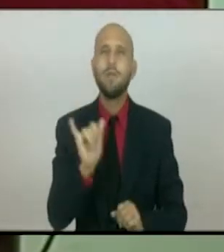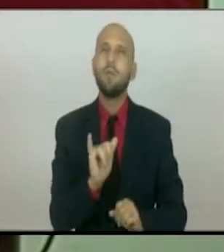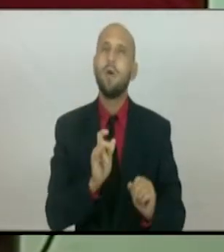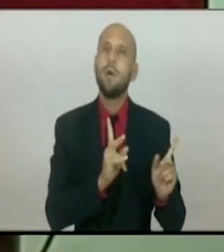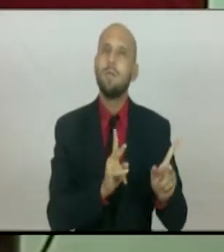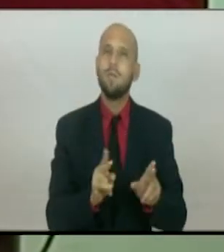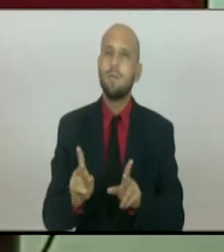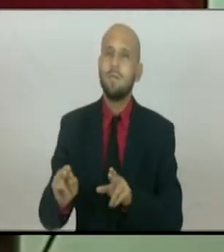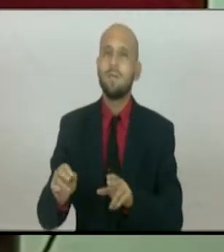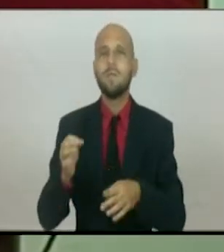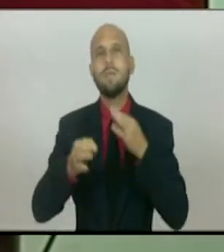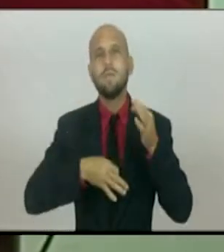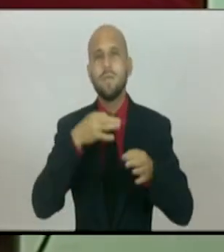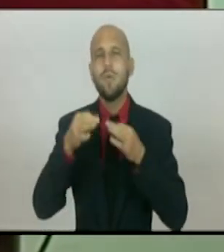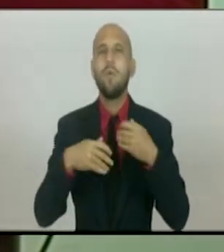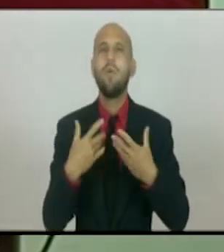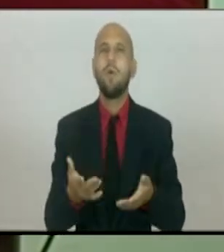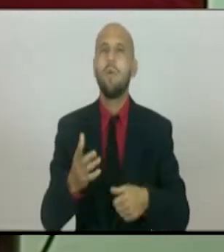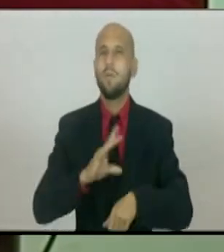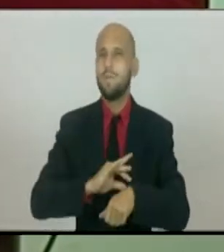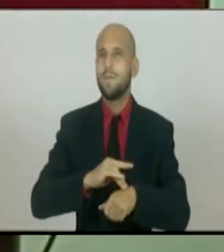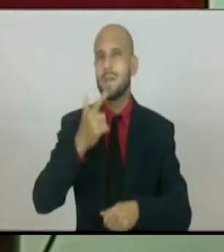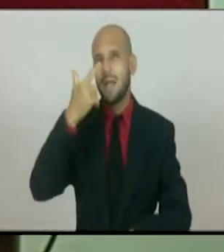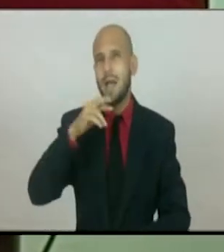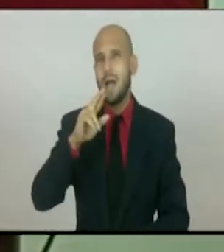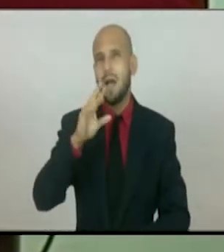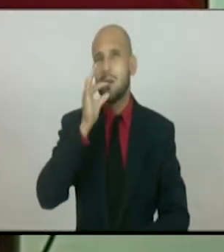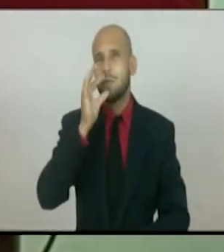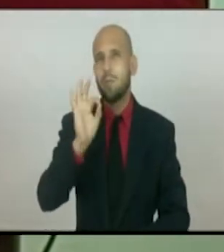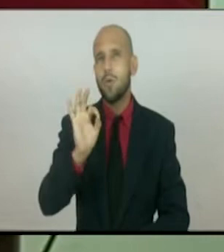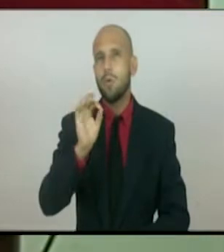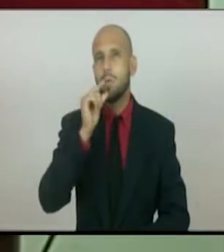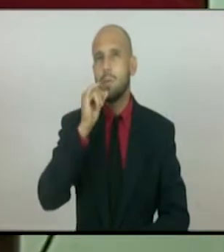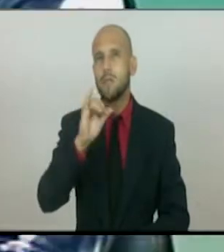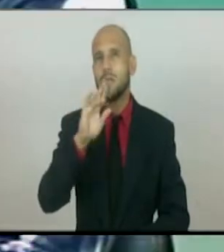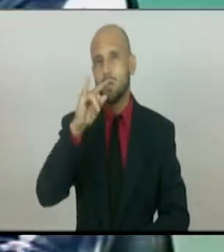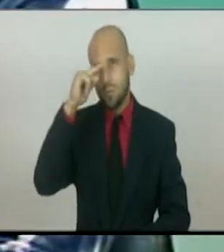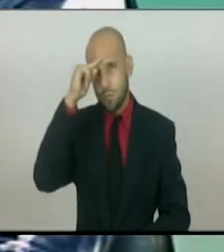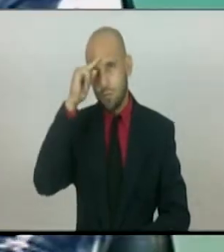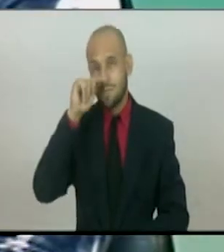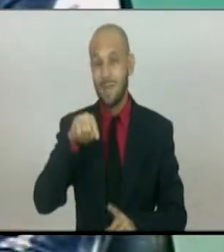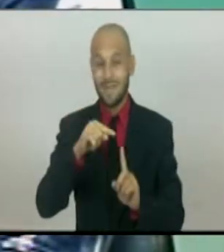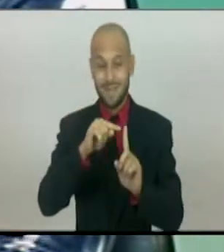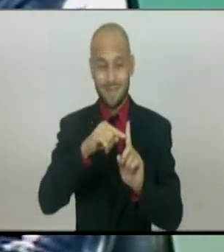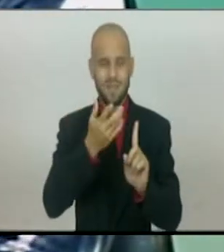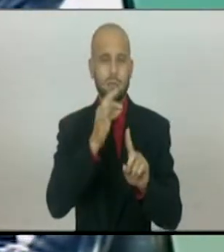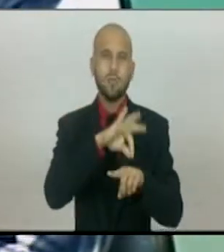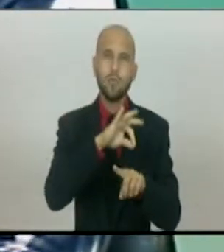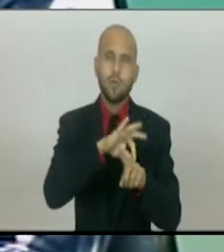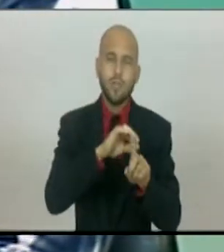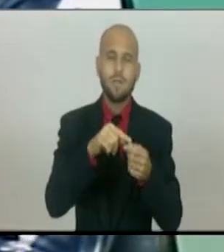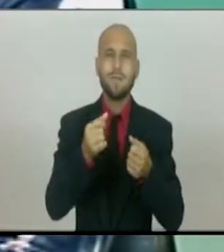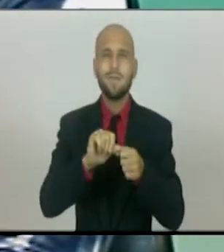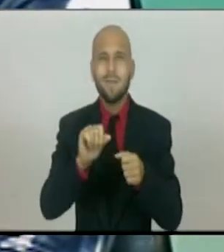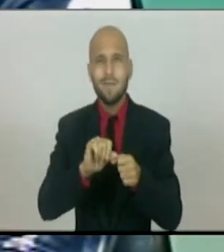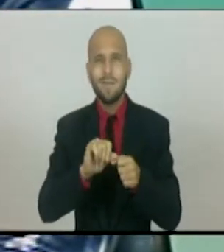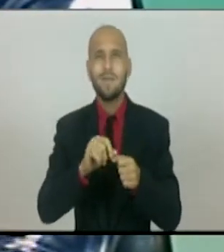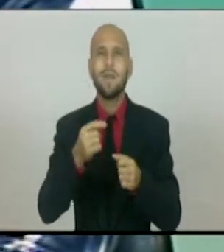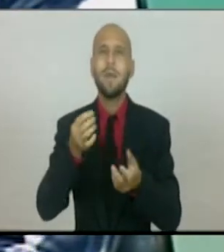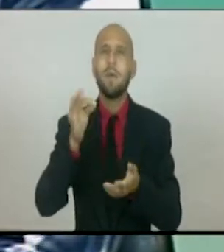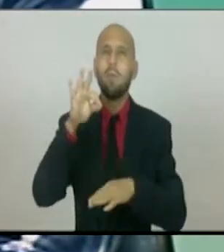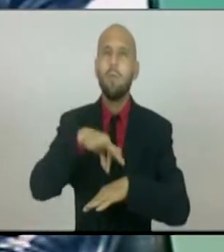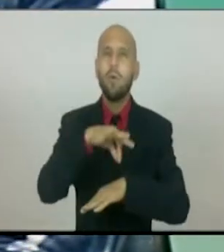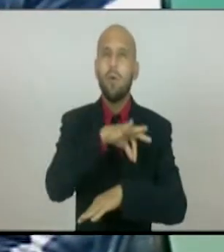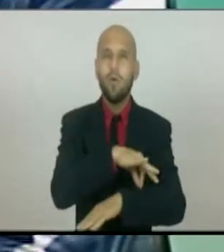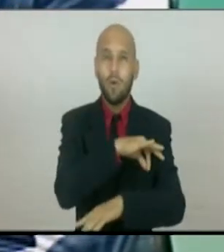de los arbovirus, que son un grupo de virus que transmiten ciertas enfermedades a través de vectores como los mosquitos, pero también las pulgas,